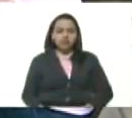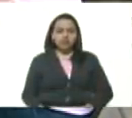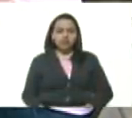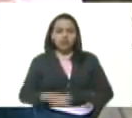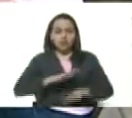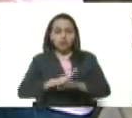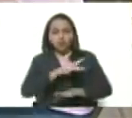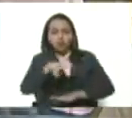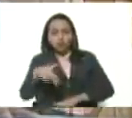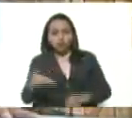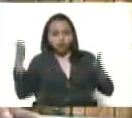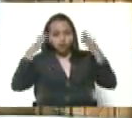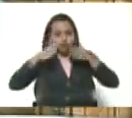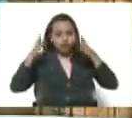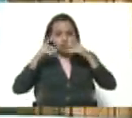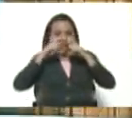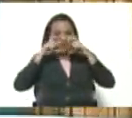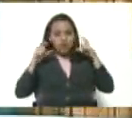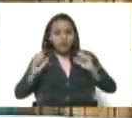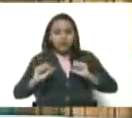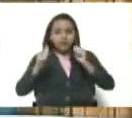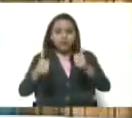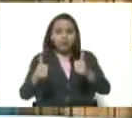Nosotros recomendamos la mascarilla desde marzo